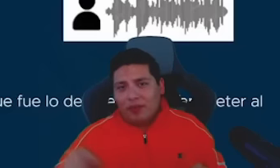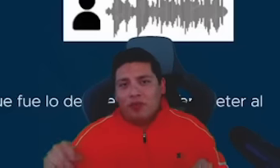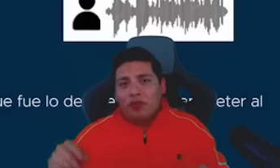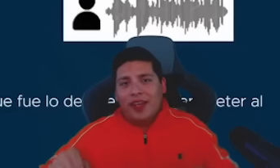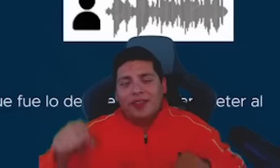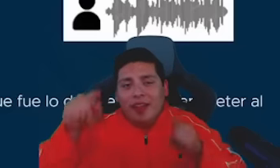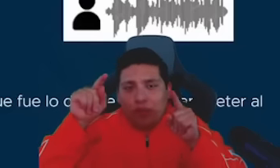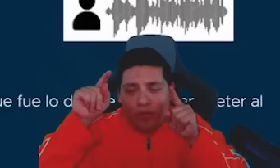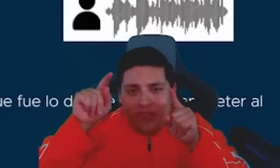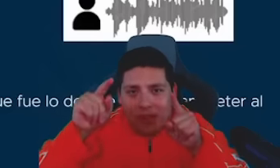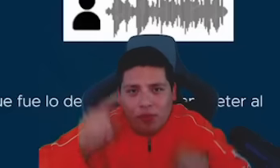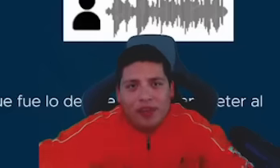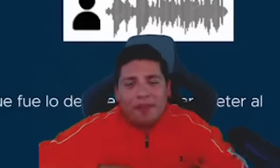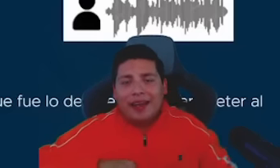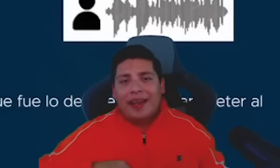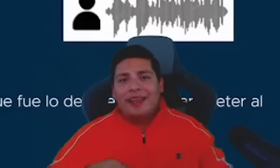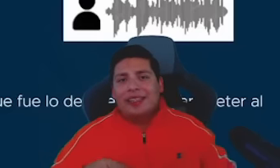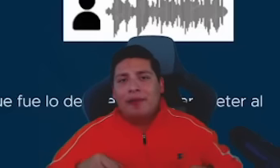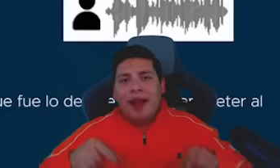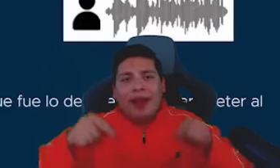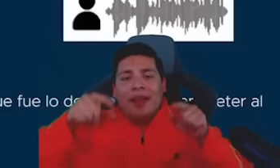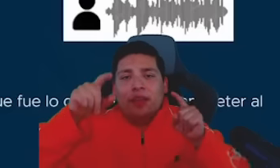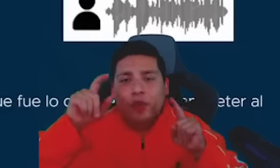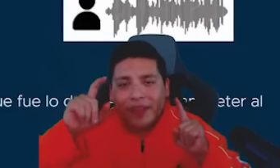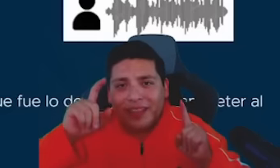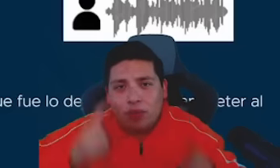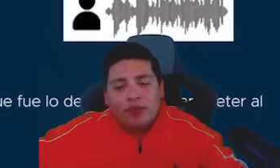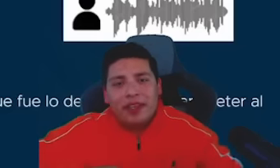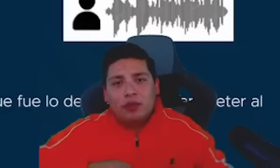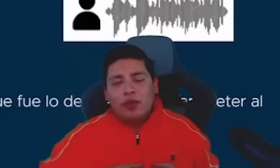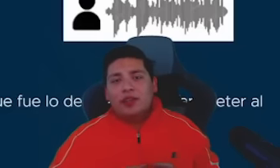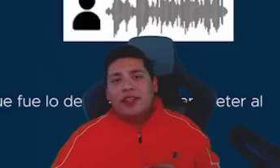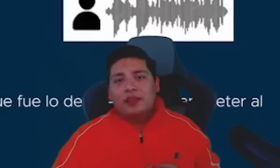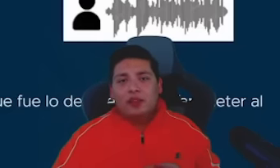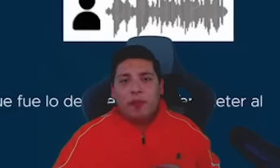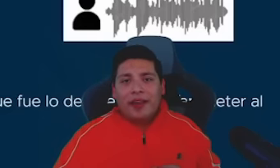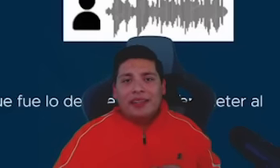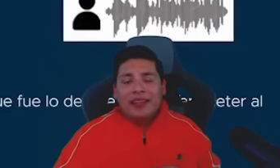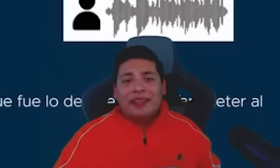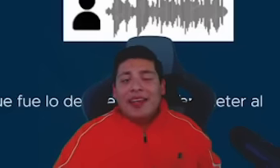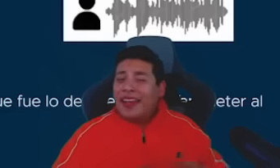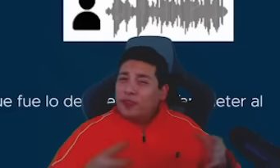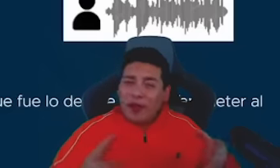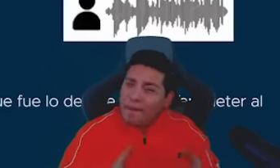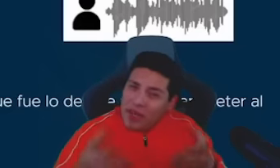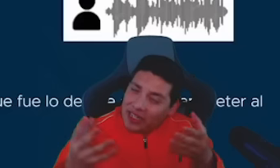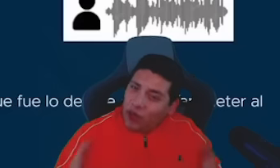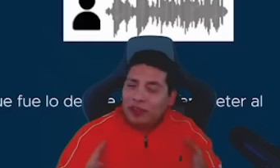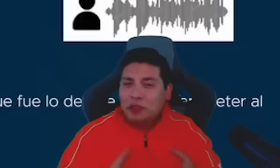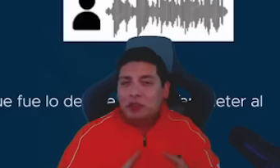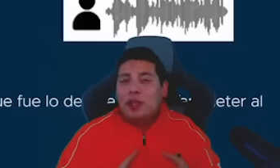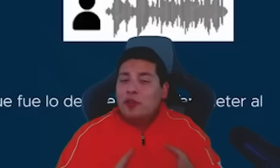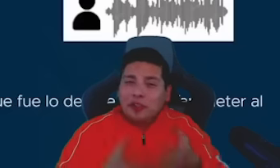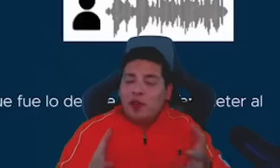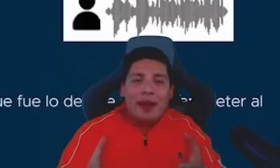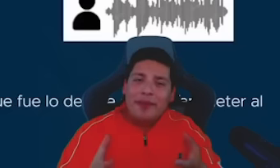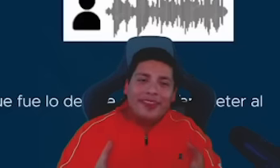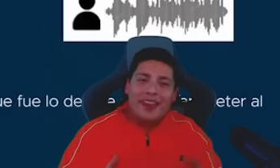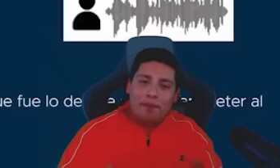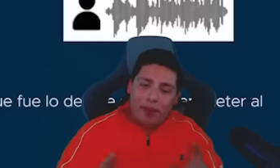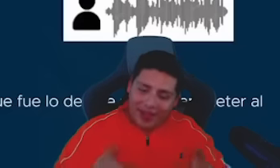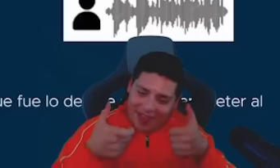se hunde Marco Cortés, donde se hunde Margarita Zavala, donde se hunden todos estos panistas que son ambiciosos,